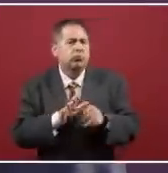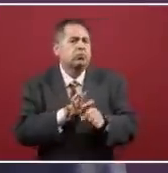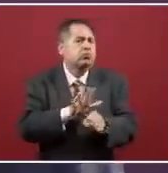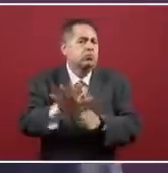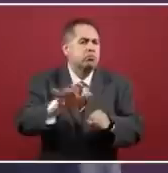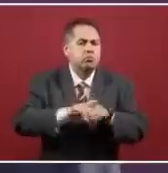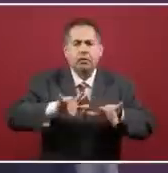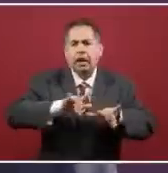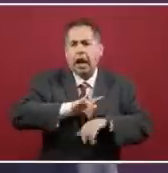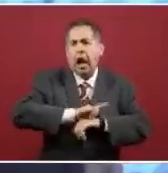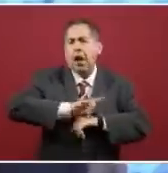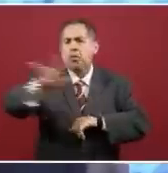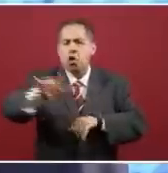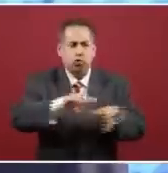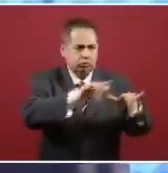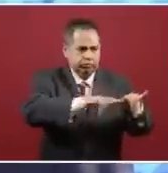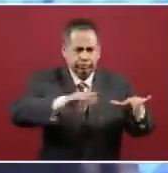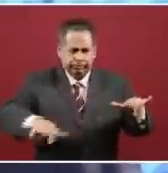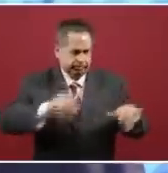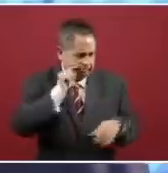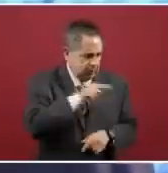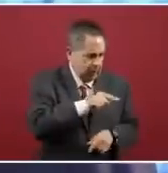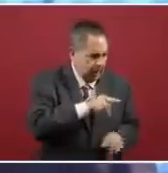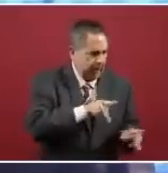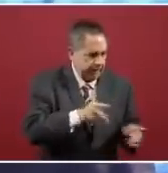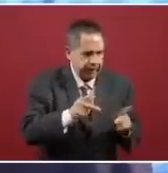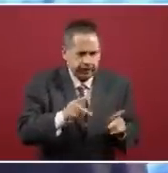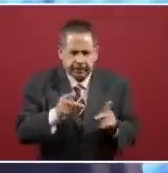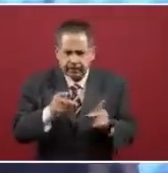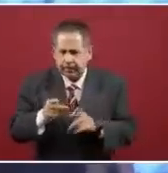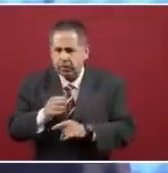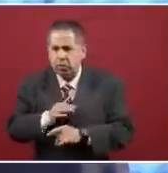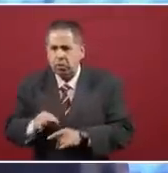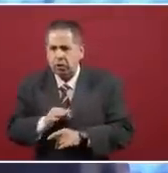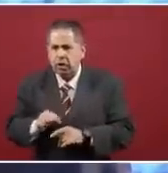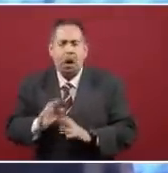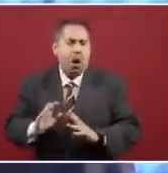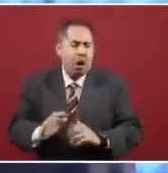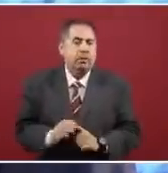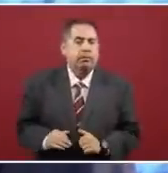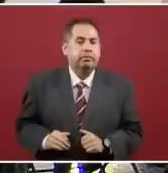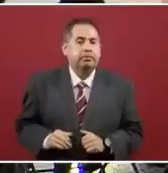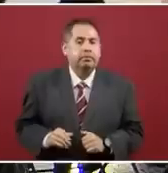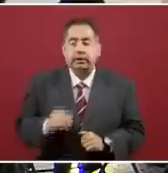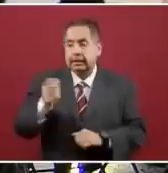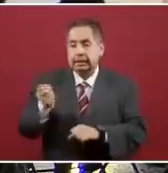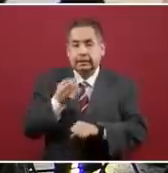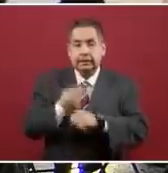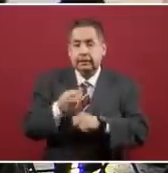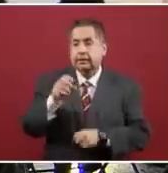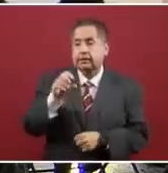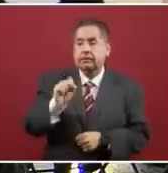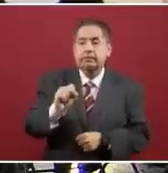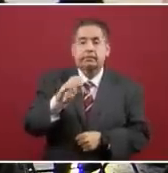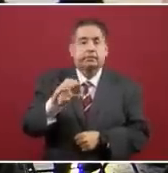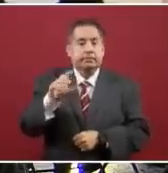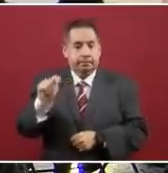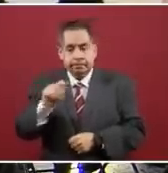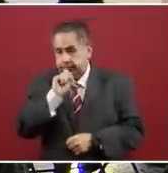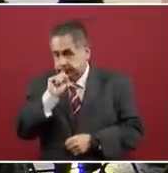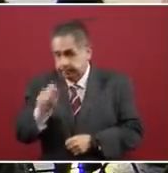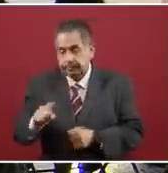aeronaves que pudieran ser vendidas. Asimismo, en este proceso participó la Secretaría de Comunicaciones y Transportes, así